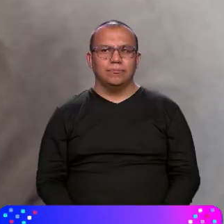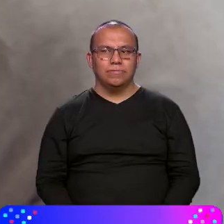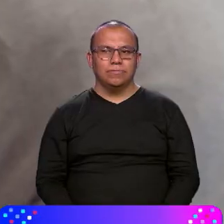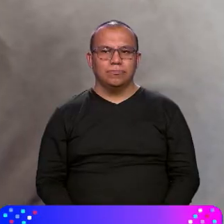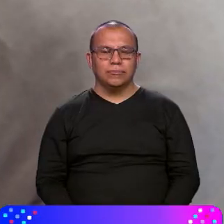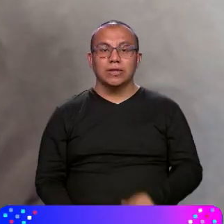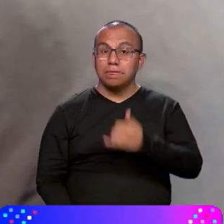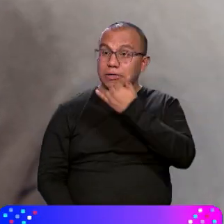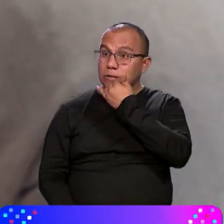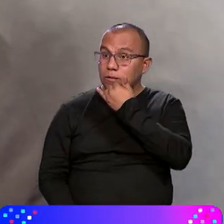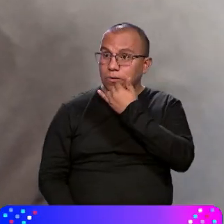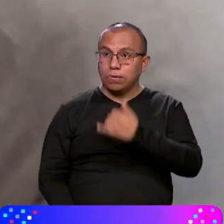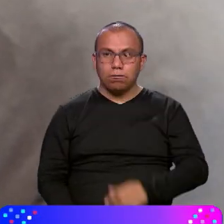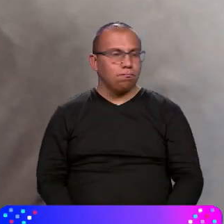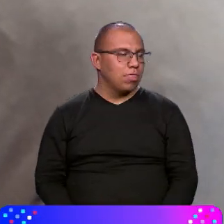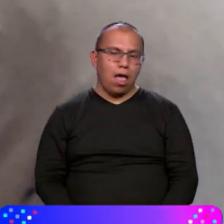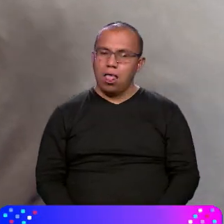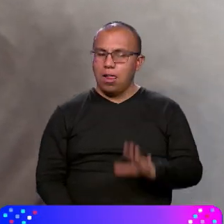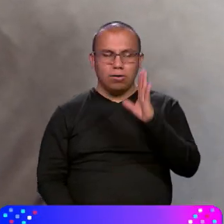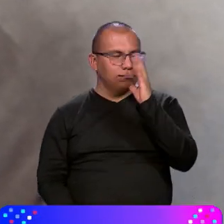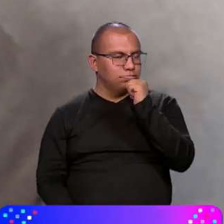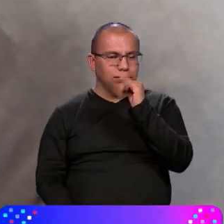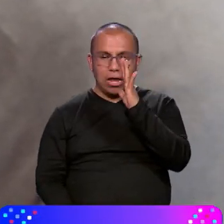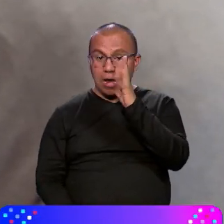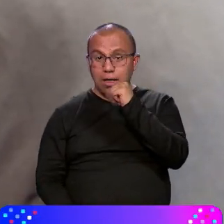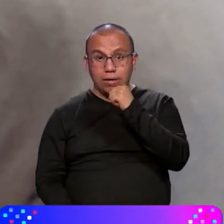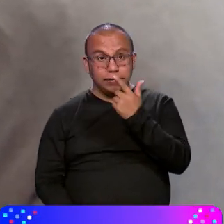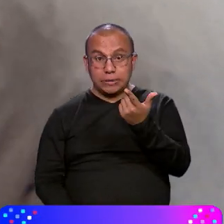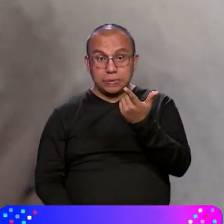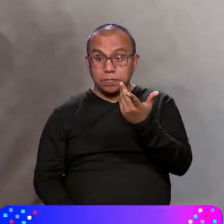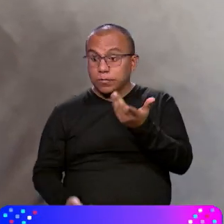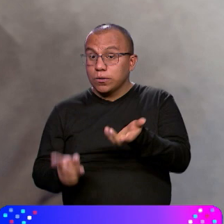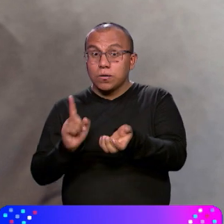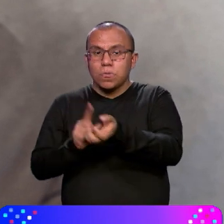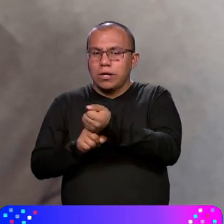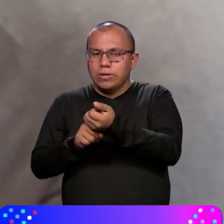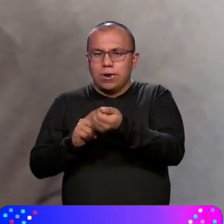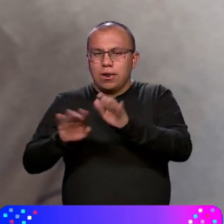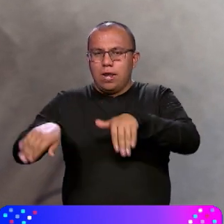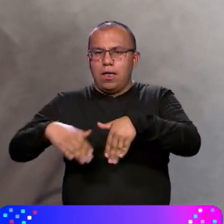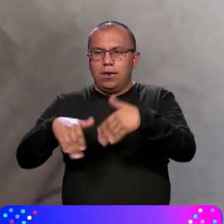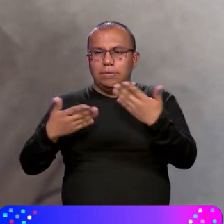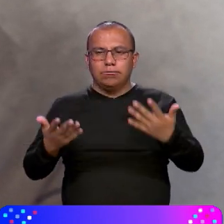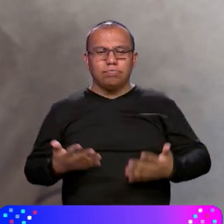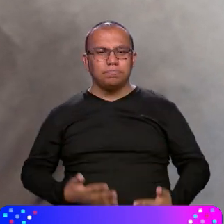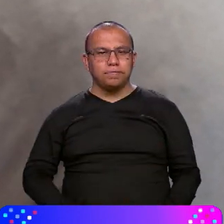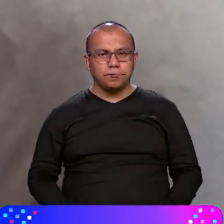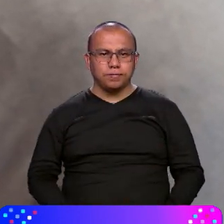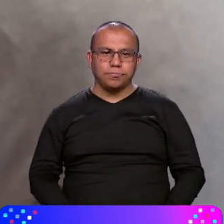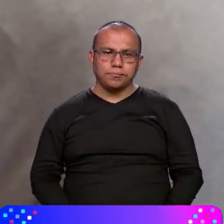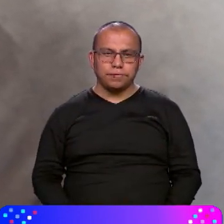¿Qué pasó? No, nada. Magda dice que no encontró nada.